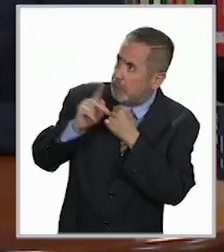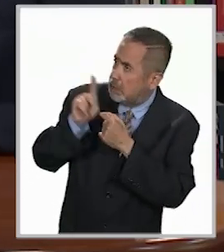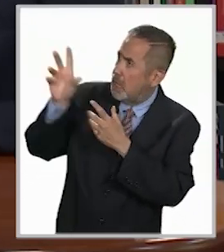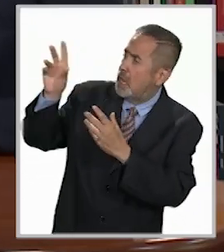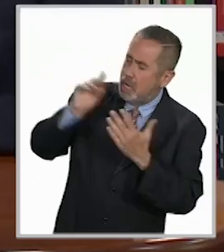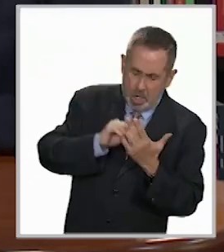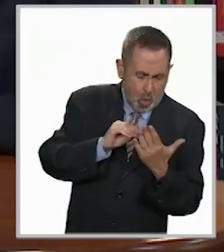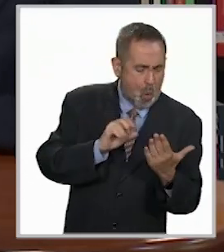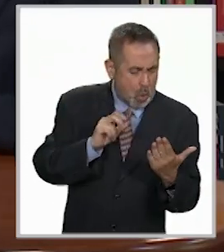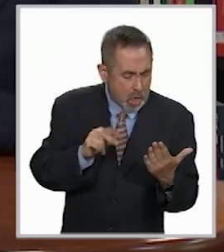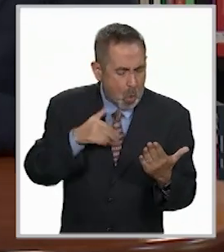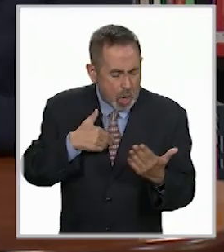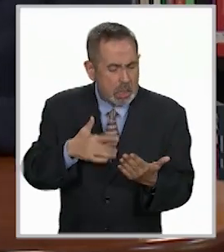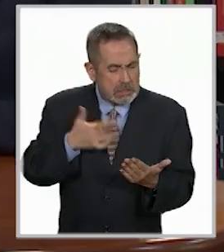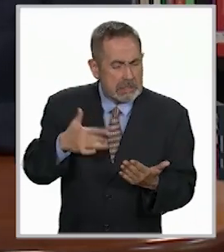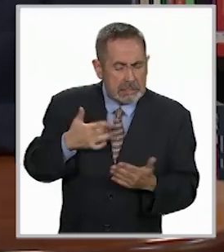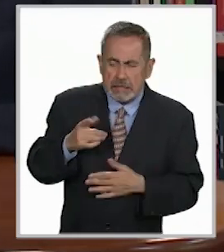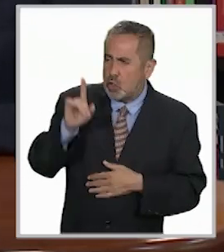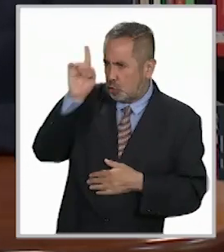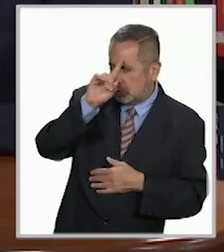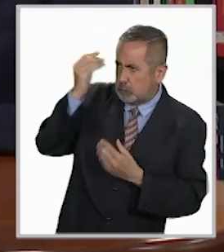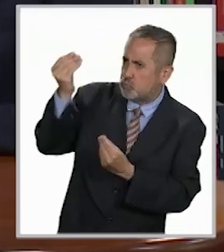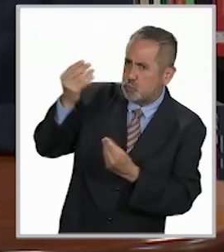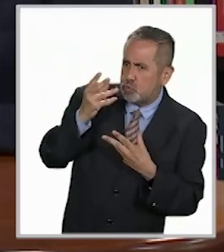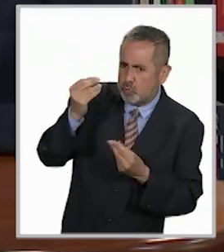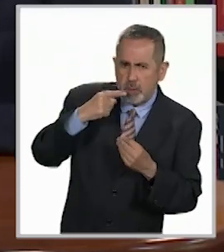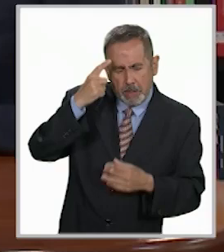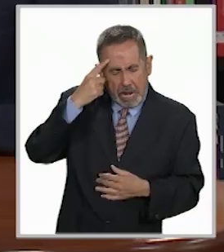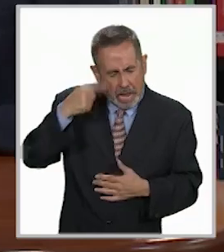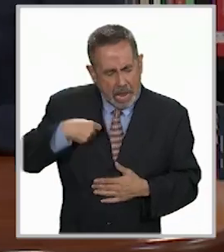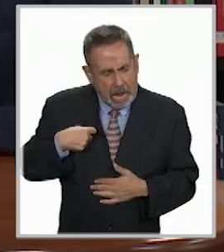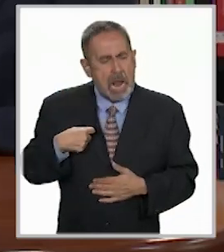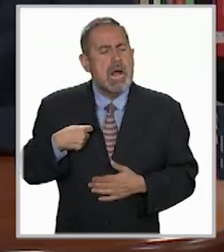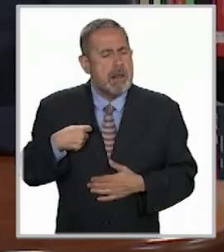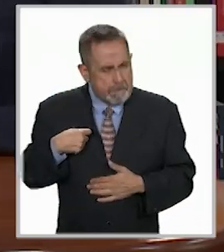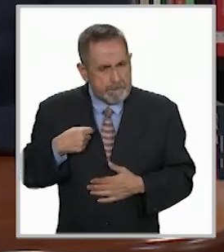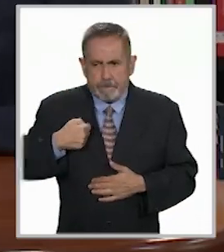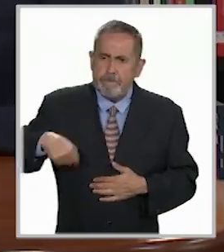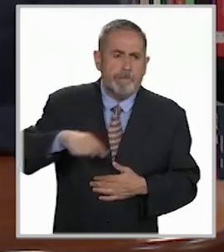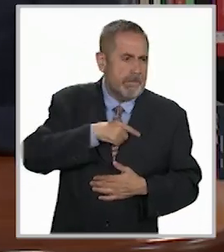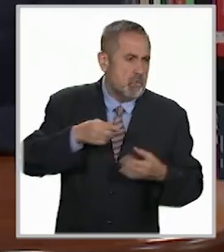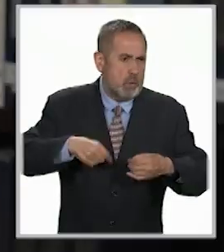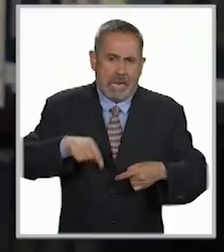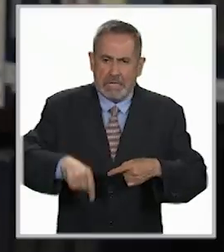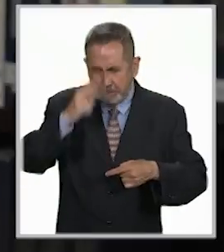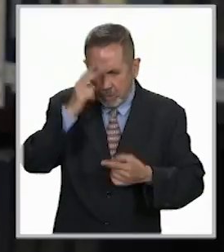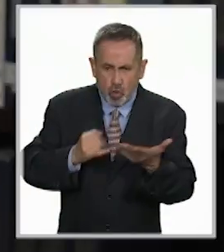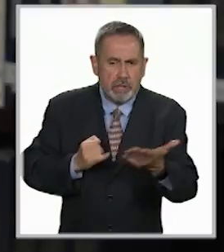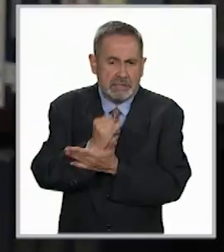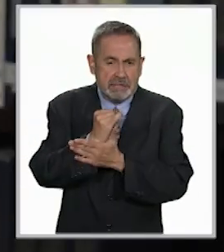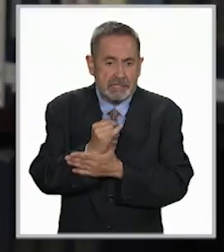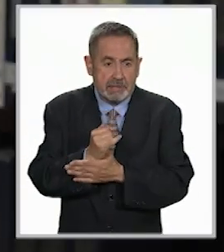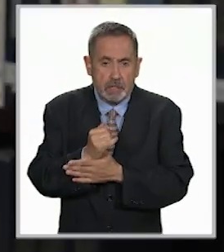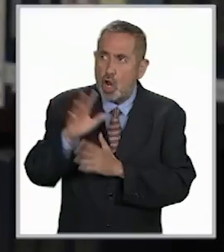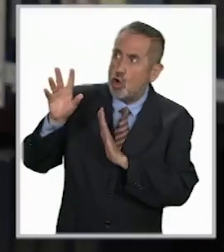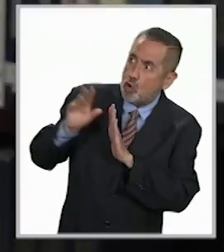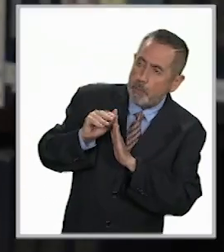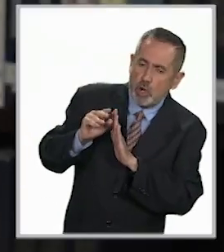muy ilustradores para la interpretación y aplicación del derecho. ¿Pueden guiar las decisiones del personal